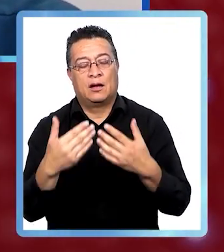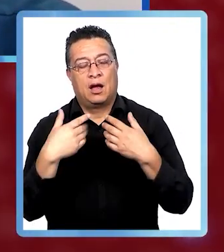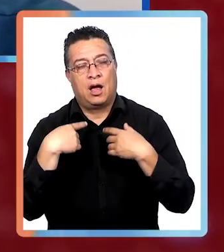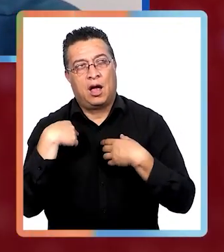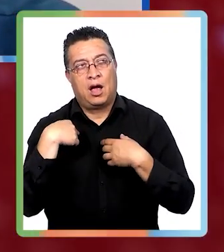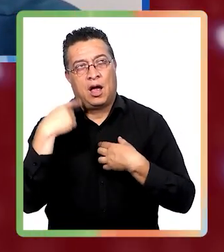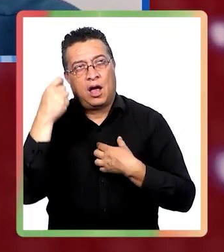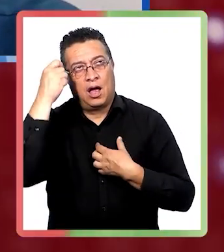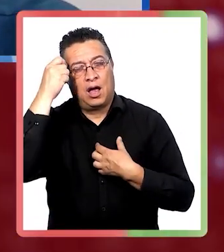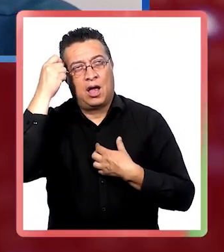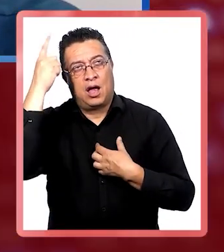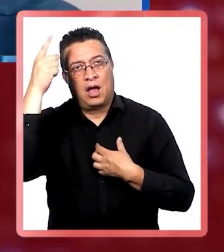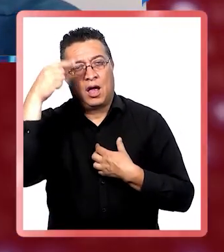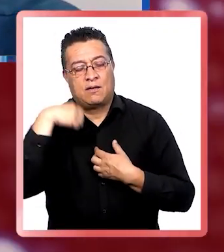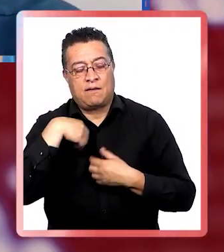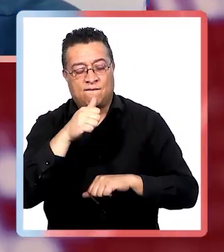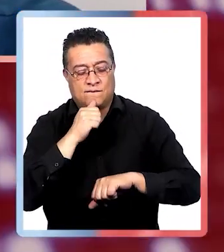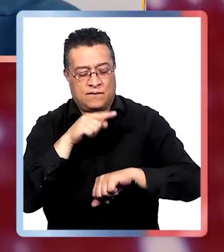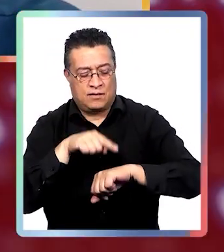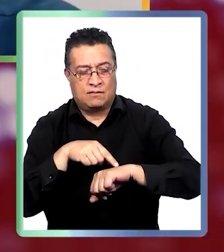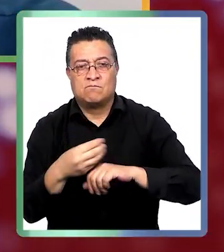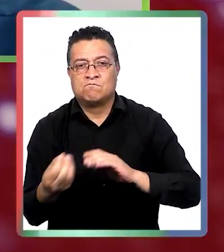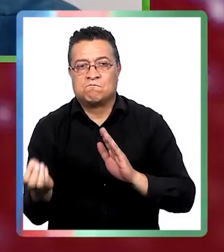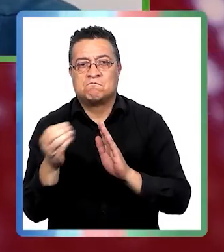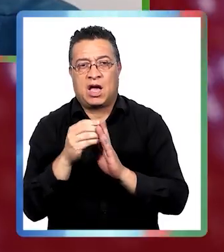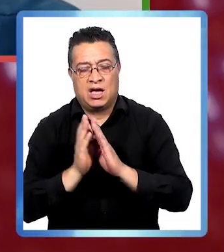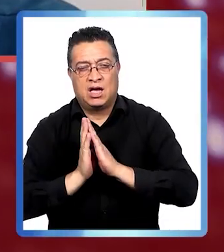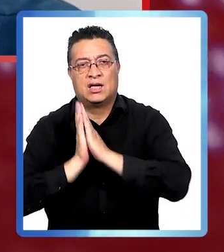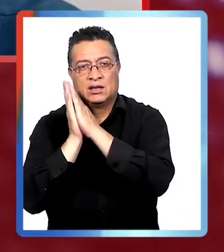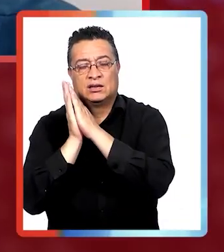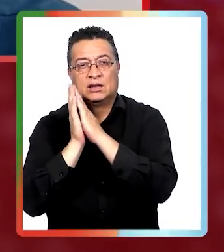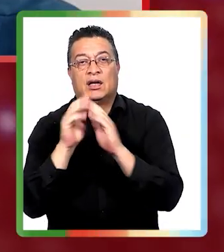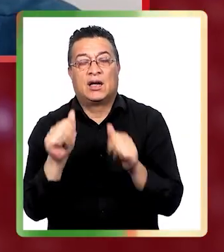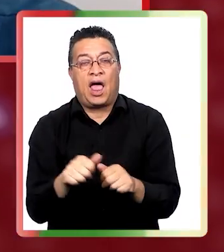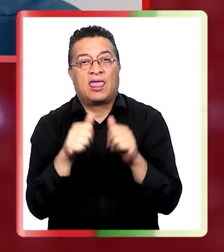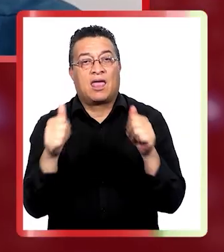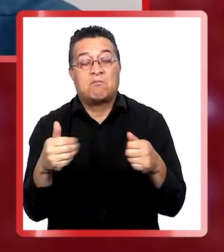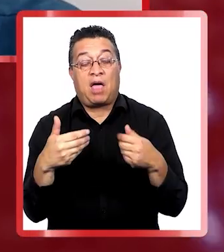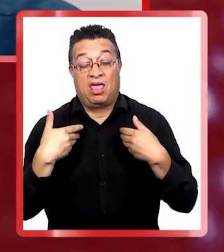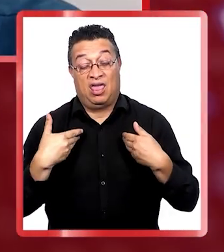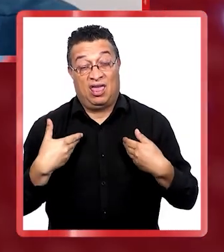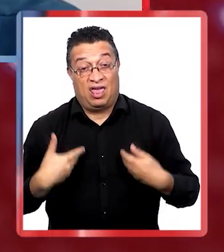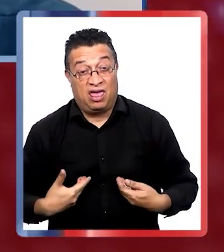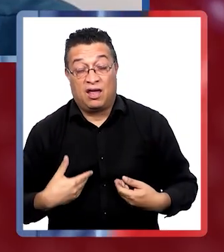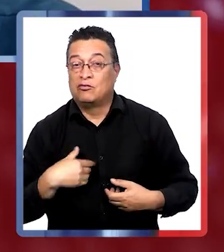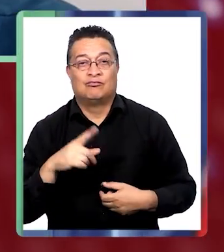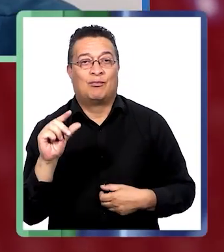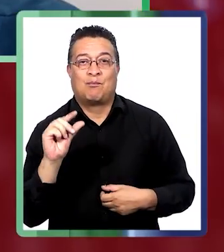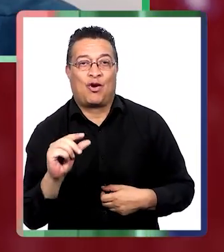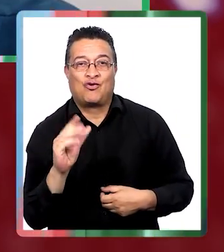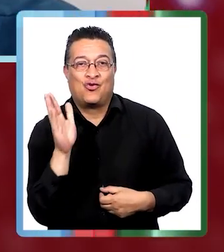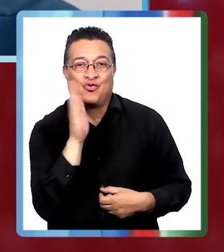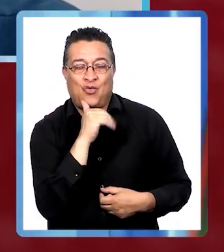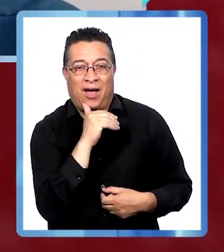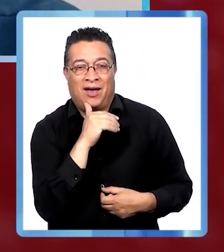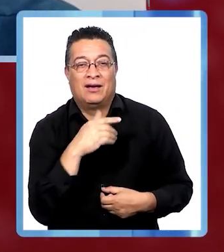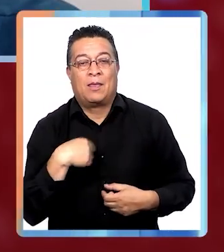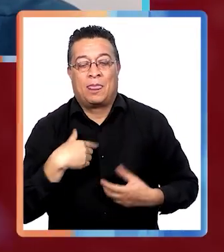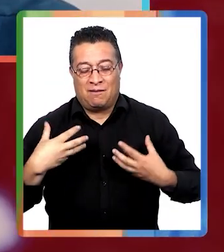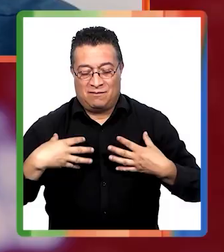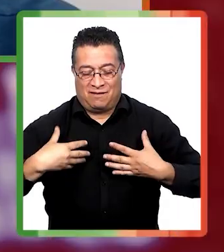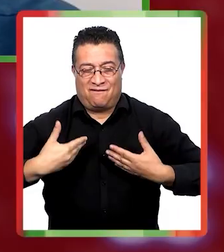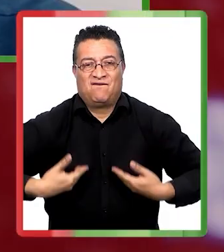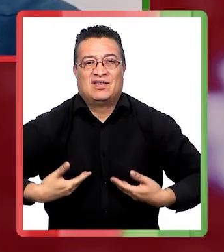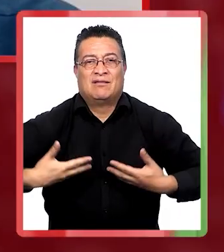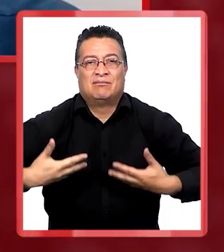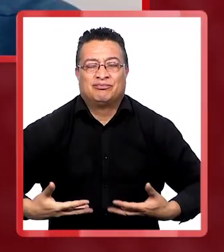hacer darme cuenta de que no estoy durmiendo las horas suficientes y que peor que eso, no estoy descansando las horas suficientes? No sé si